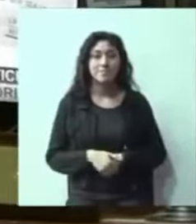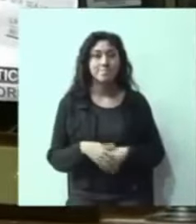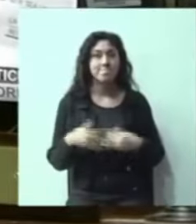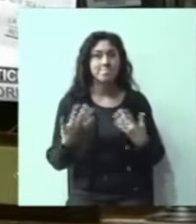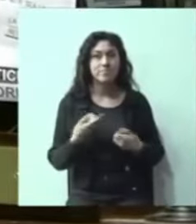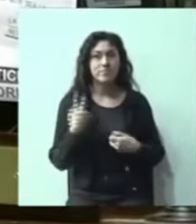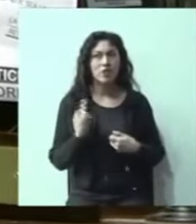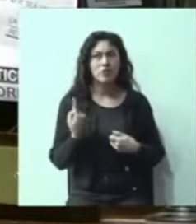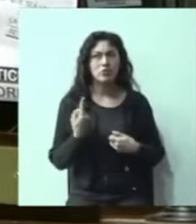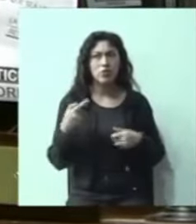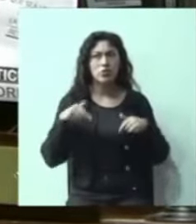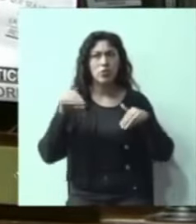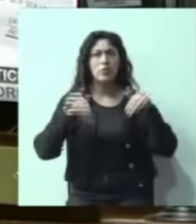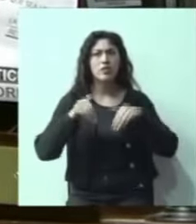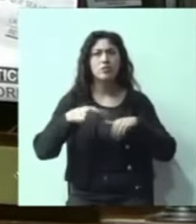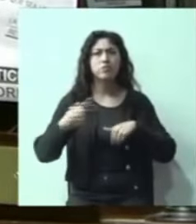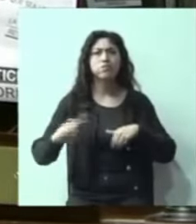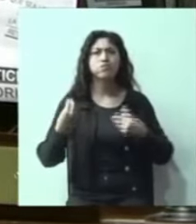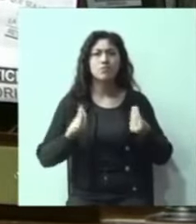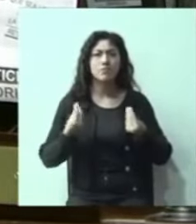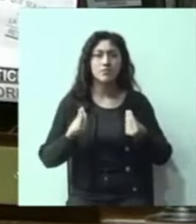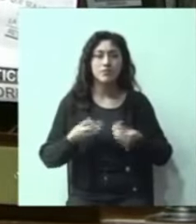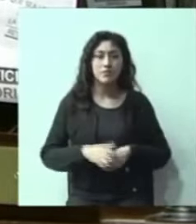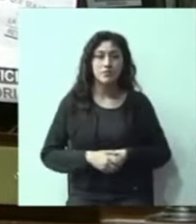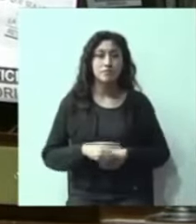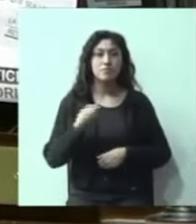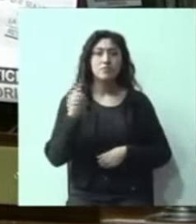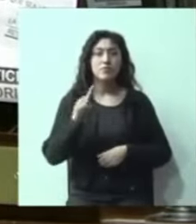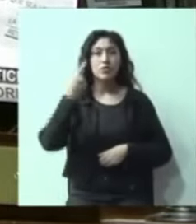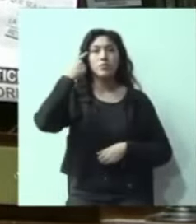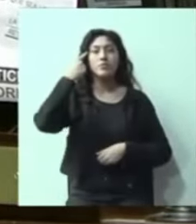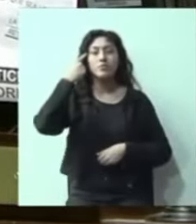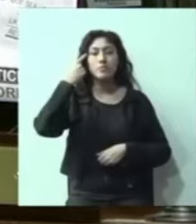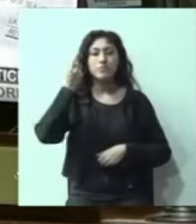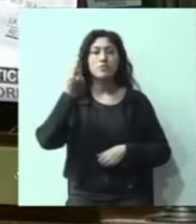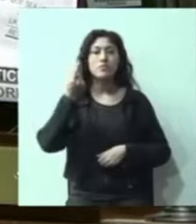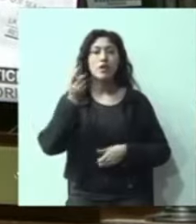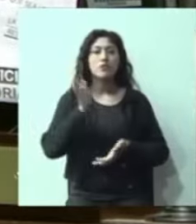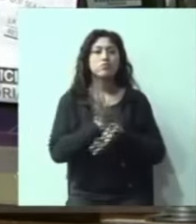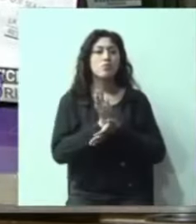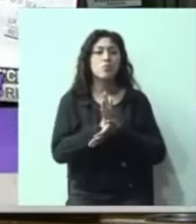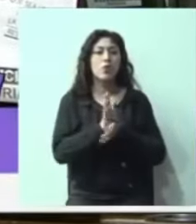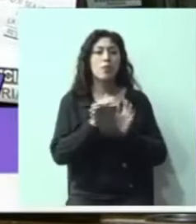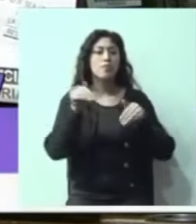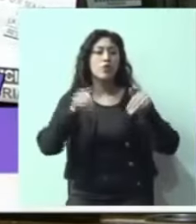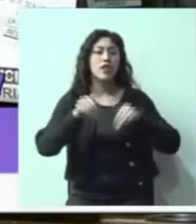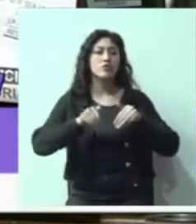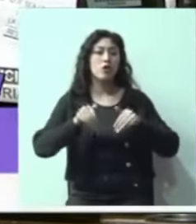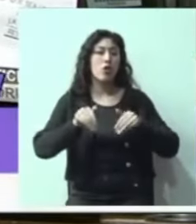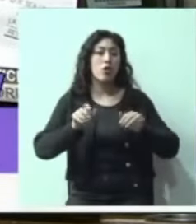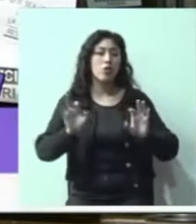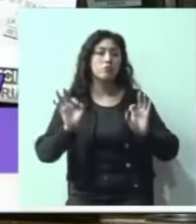Miren, lo que estamos haciendo con esta votación, nosotros esperamos realmente que no sea una mera formalidad